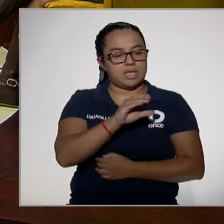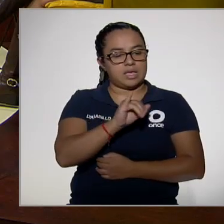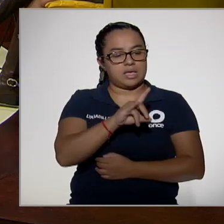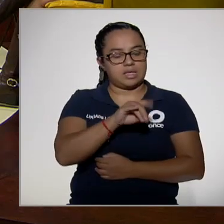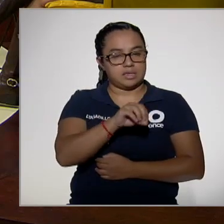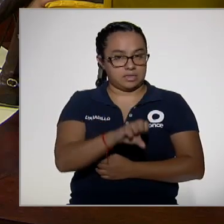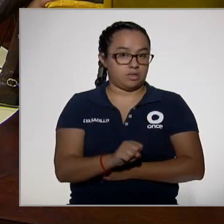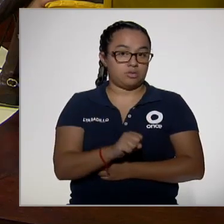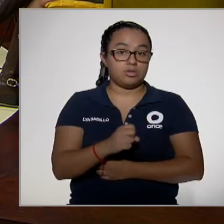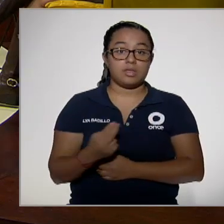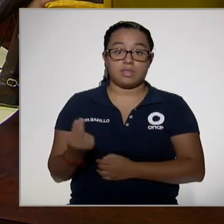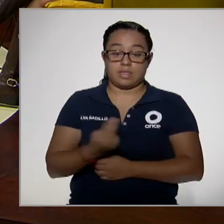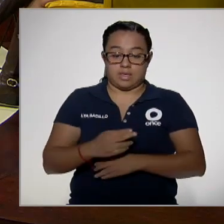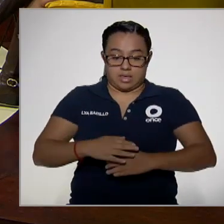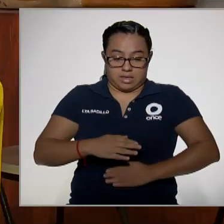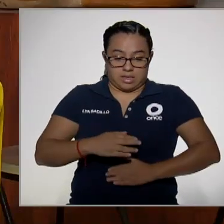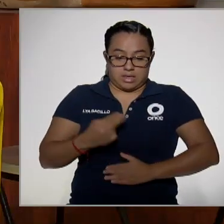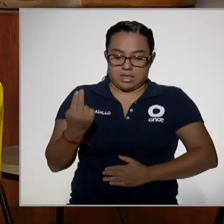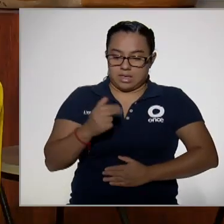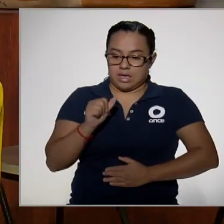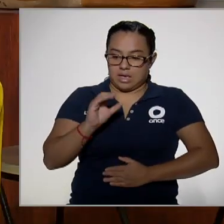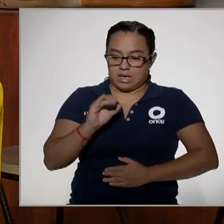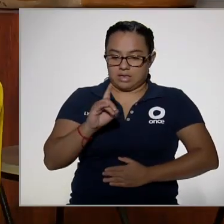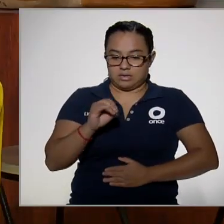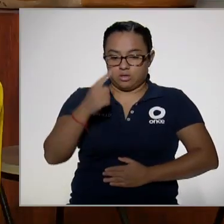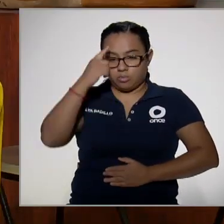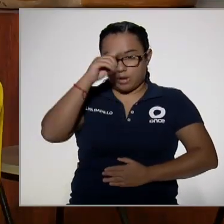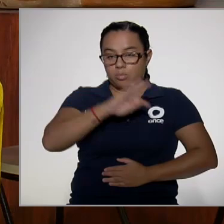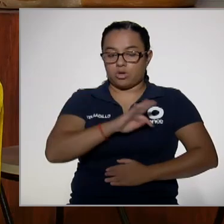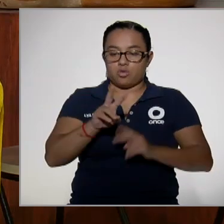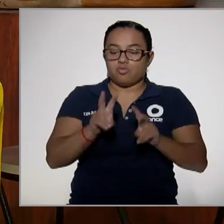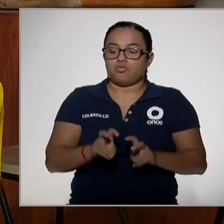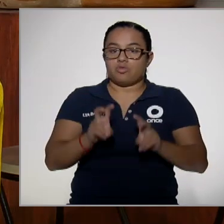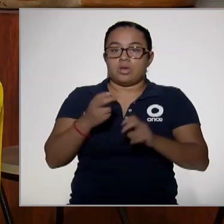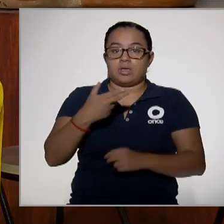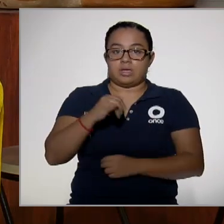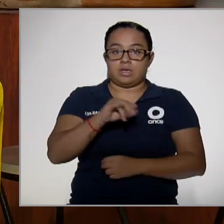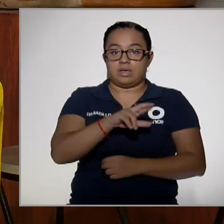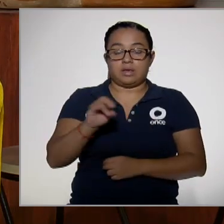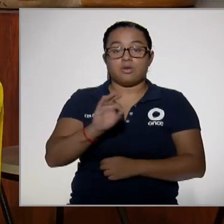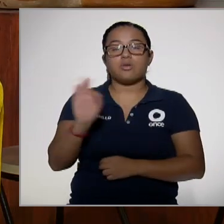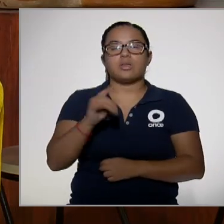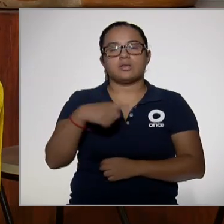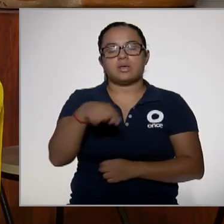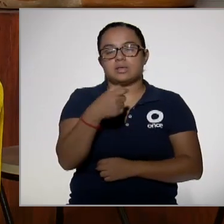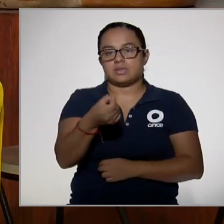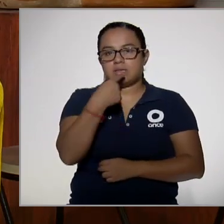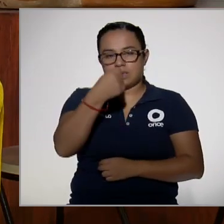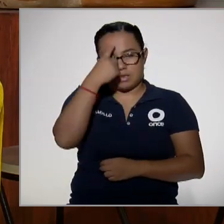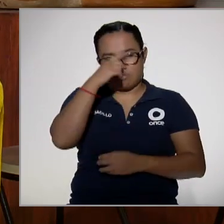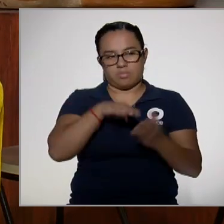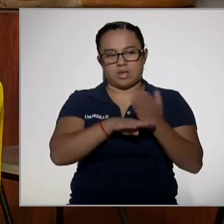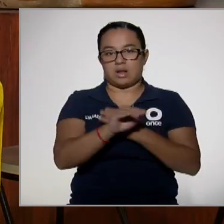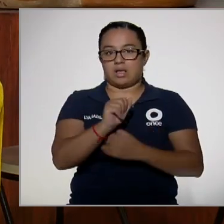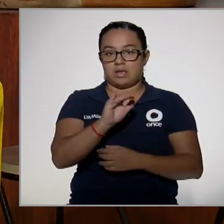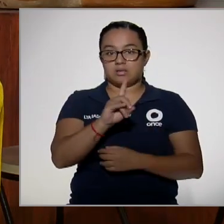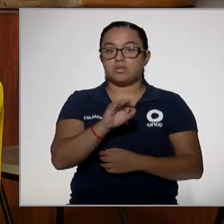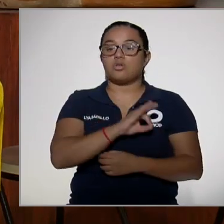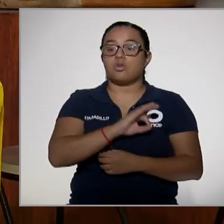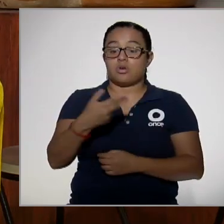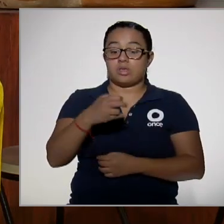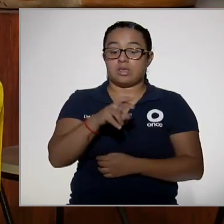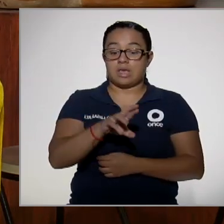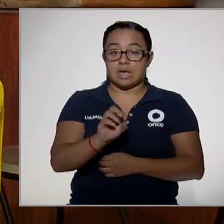necesitamos que nuestro estómago esté ácido para poder absorber el hierro si usamos crónicamente antiácidos esto puede bloquear la absorción del hierro y